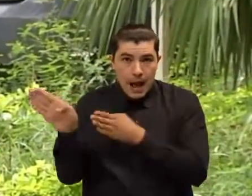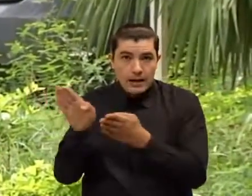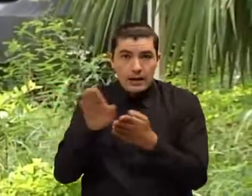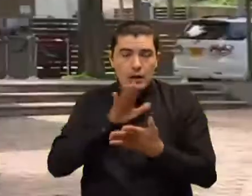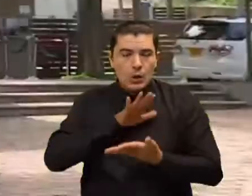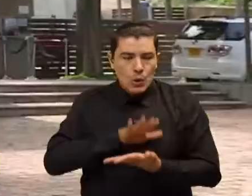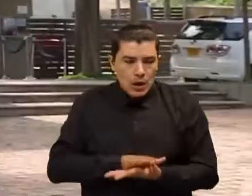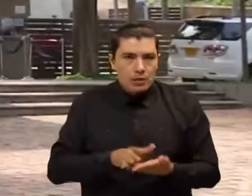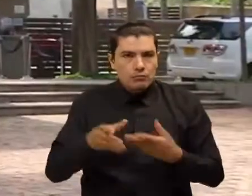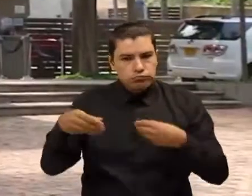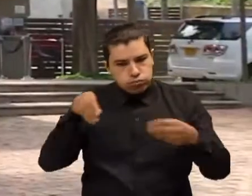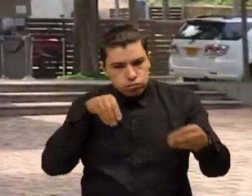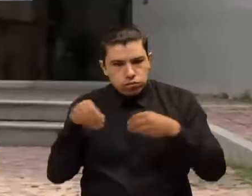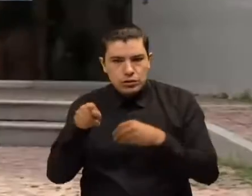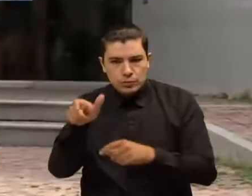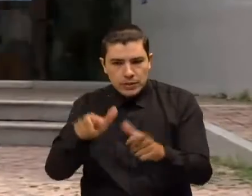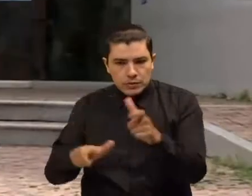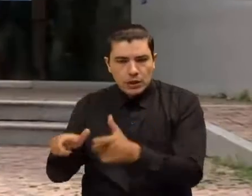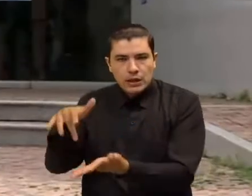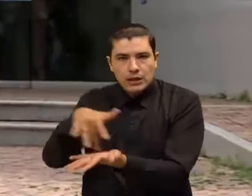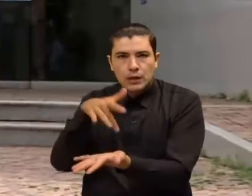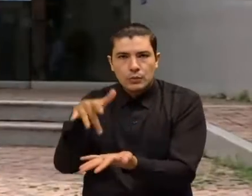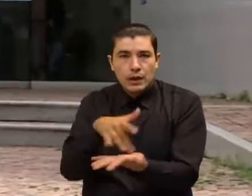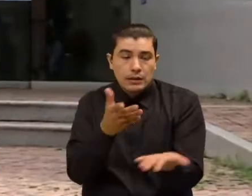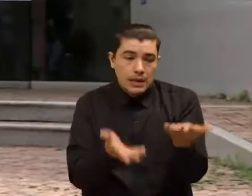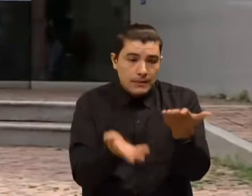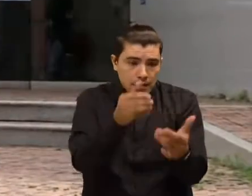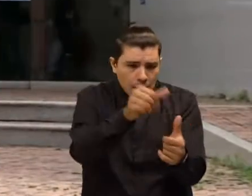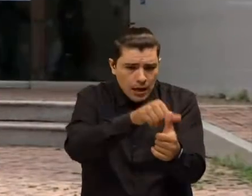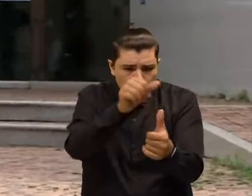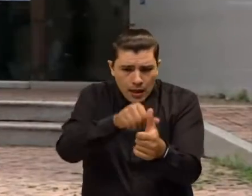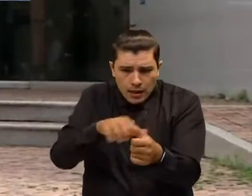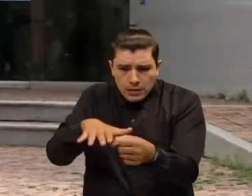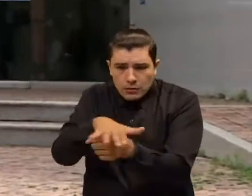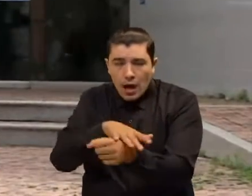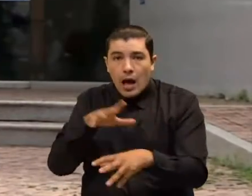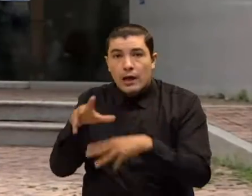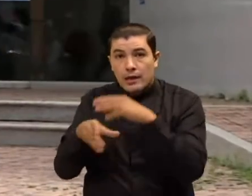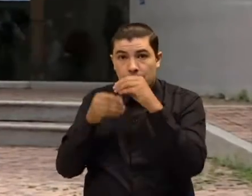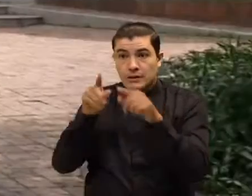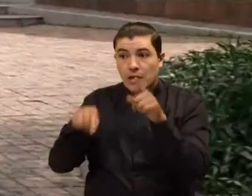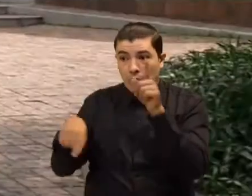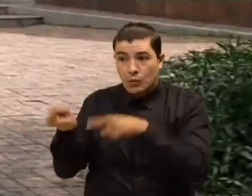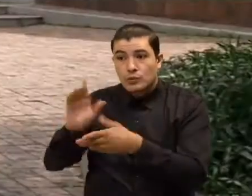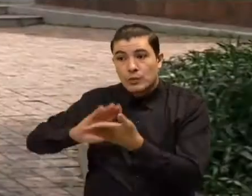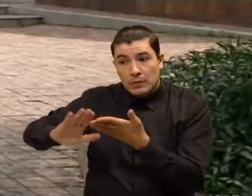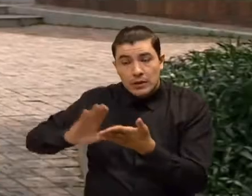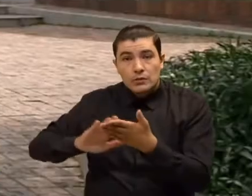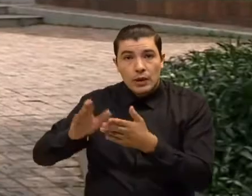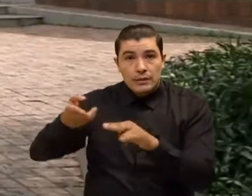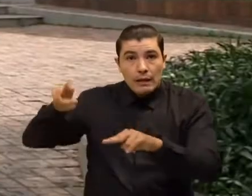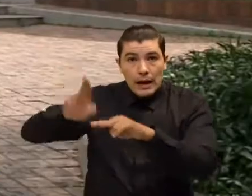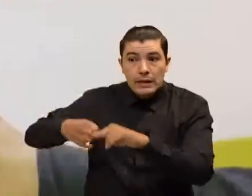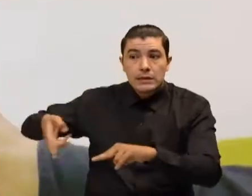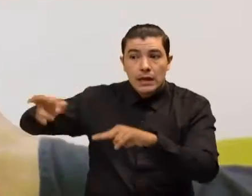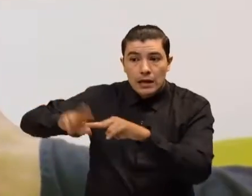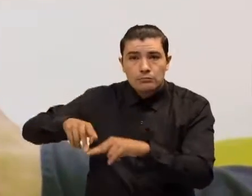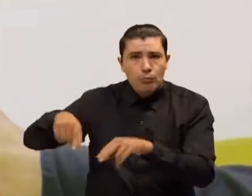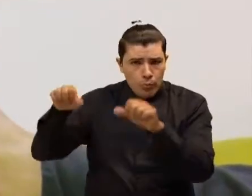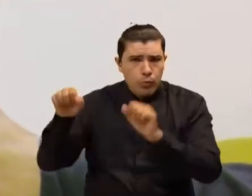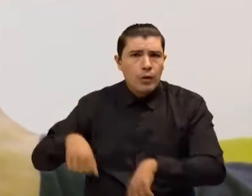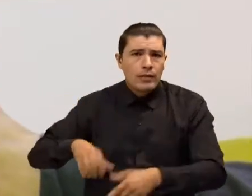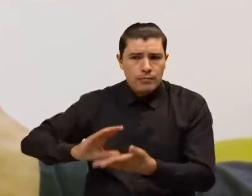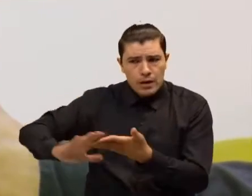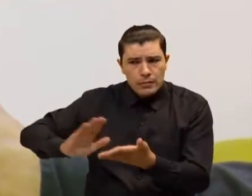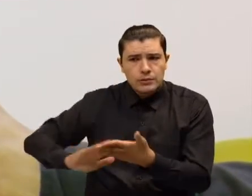todo depende de cada caso y existe la posibilidad de exonerar intereses lo que normalmente nosotros hacíamos era que teníamos una